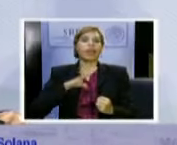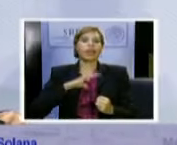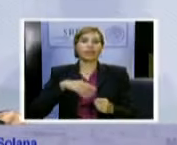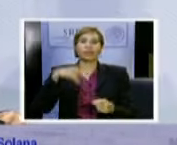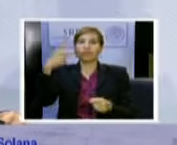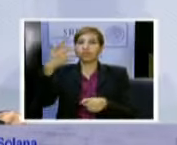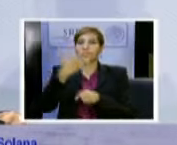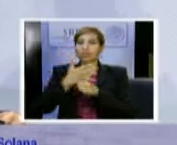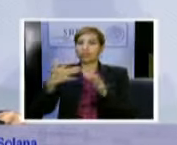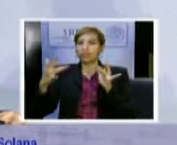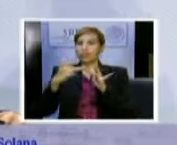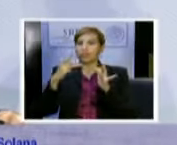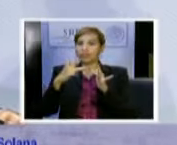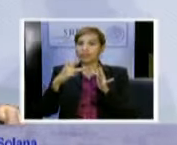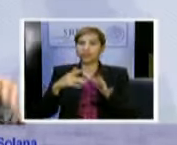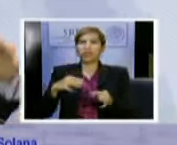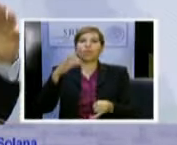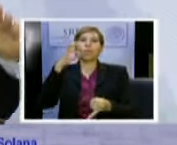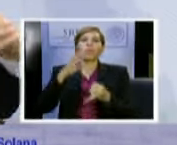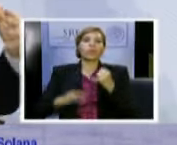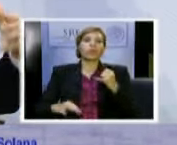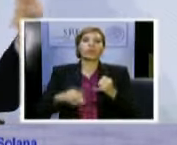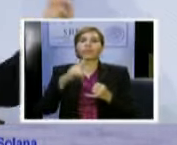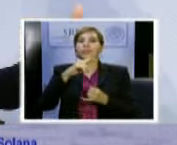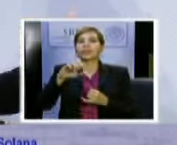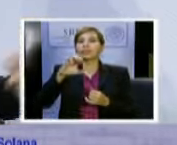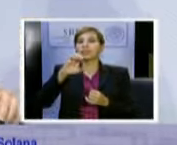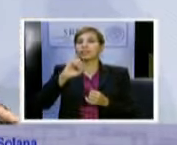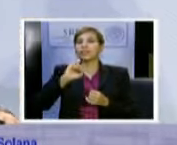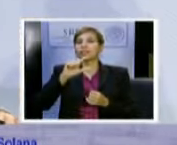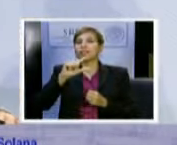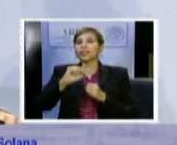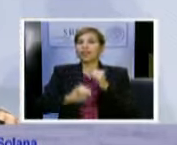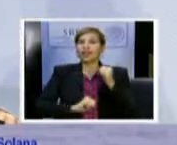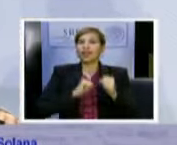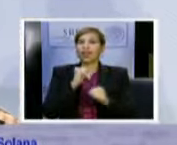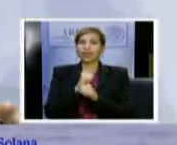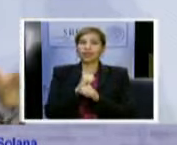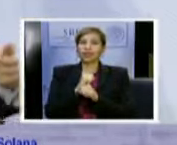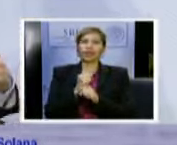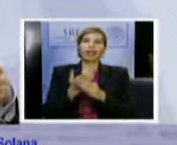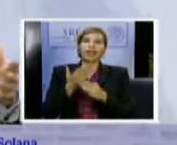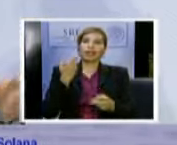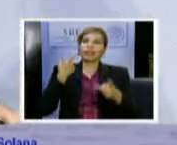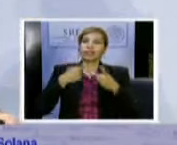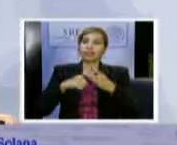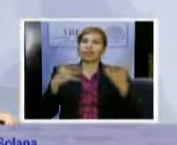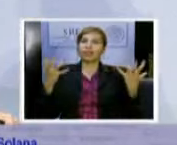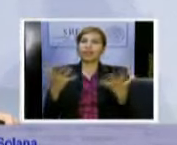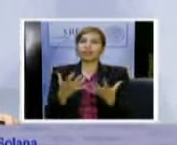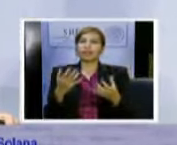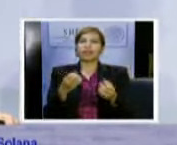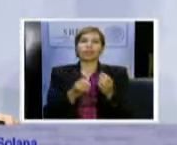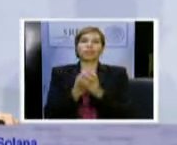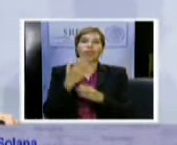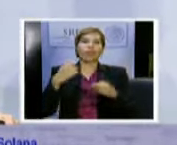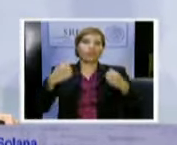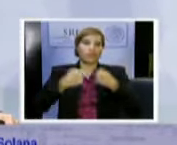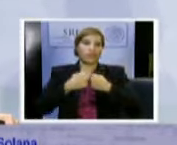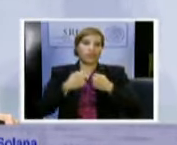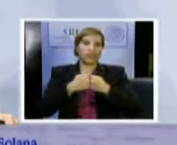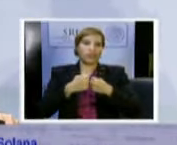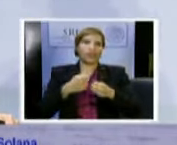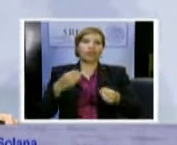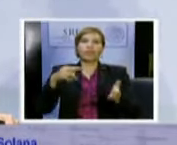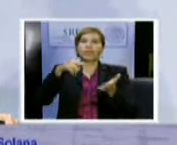los Estados Unidos en los últimos 167 años, desde que se creó la actual frontera y